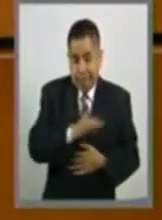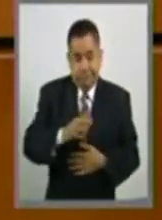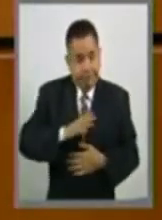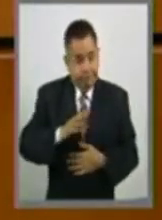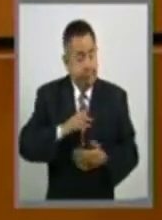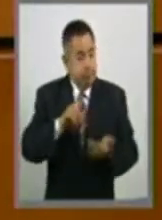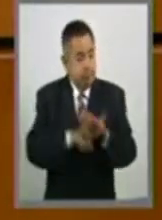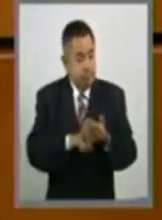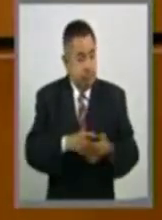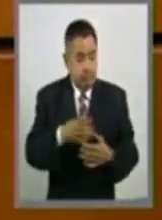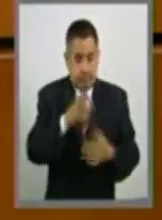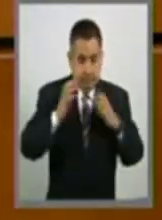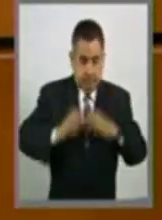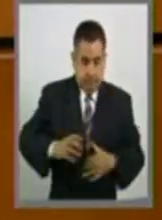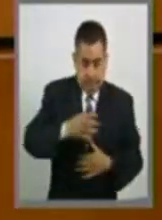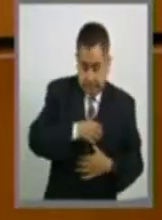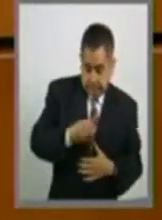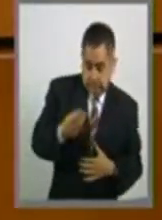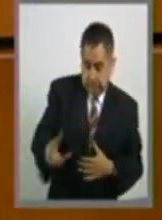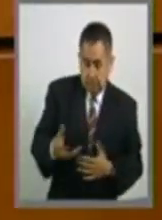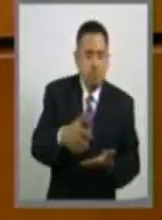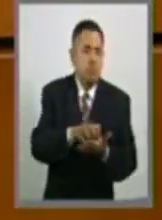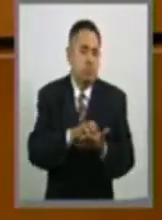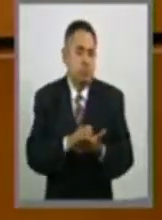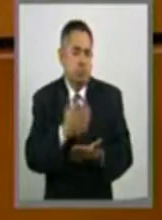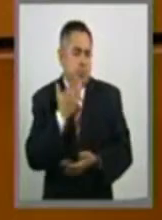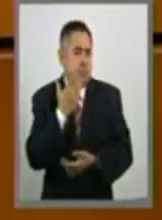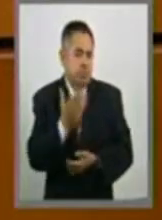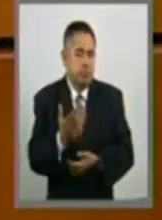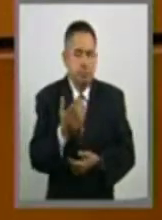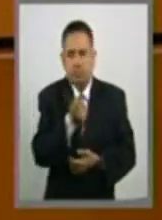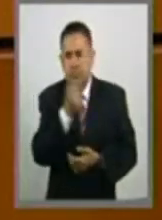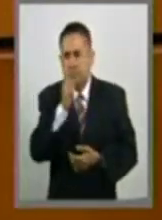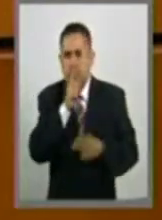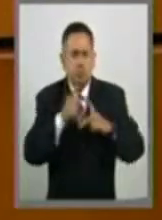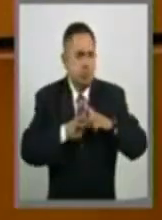deriva de ello. Algunos indicadores así lo infieren.